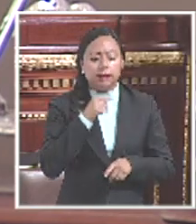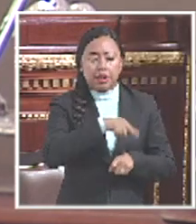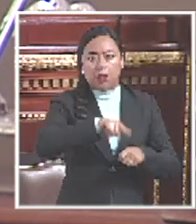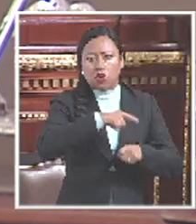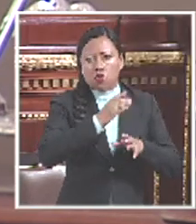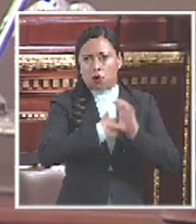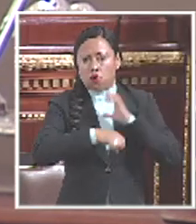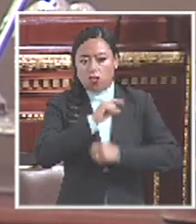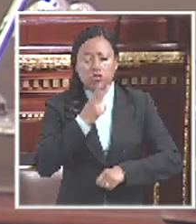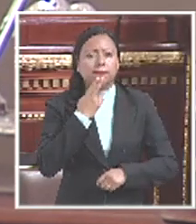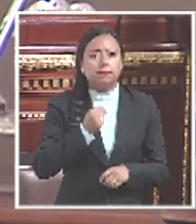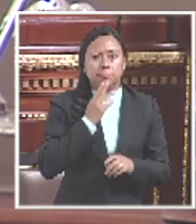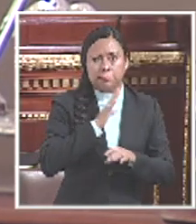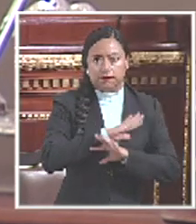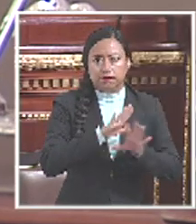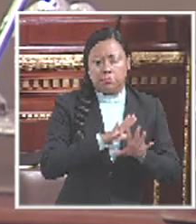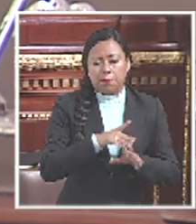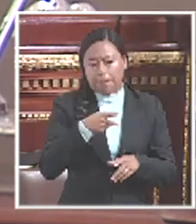así como para